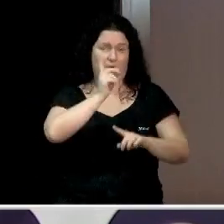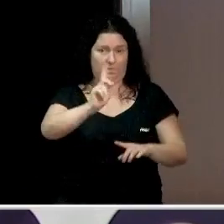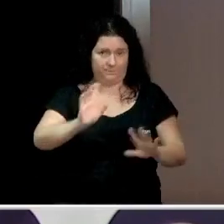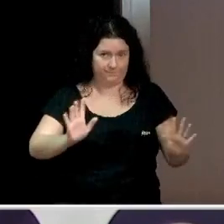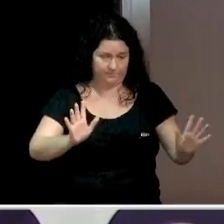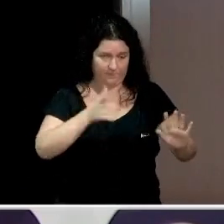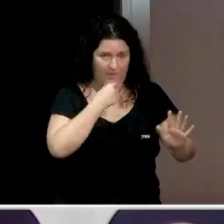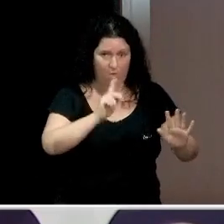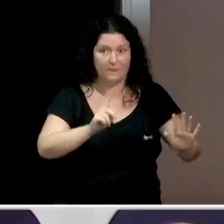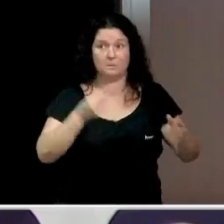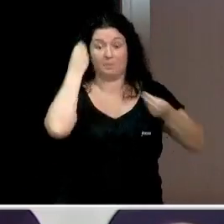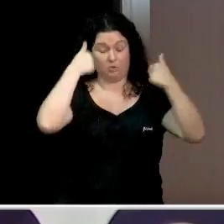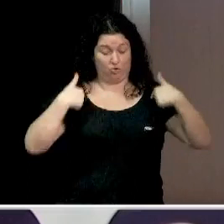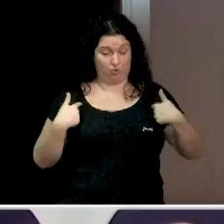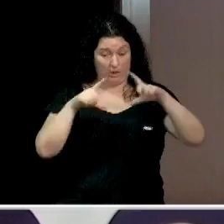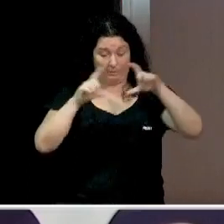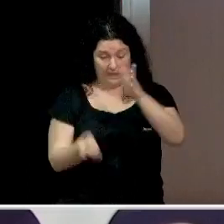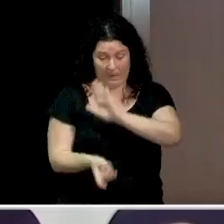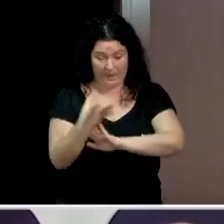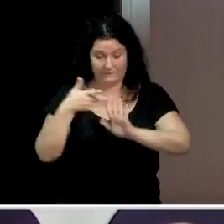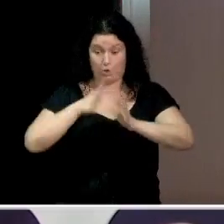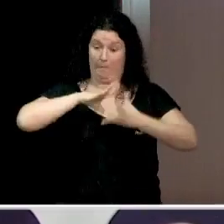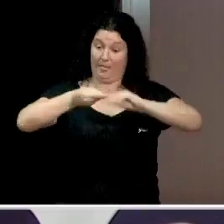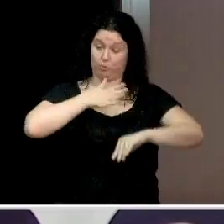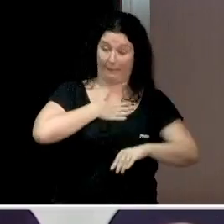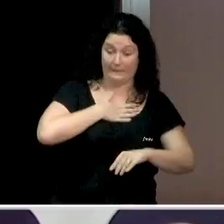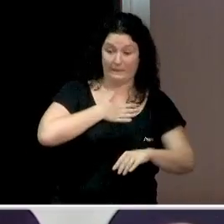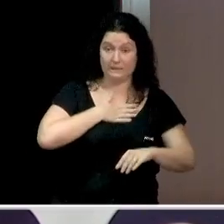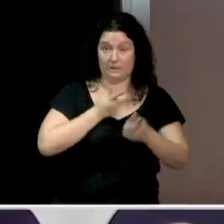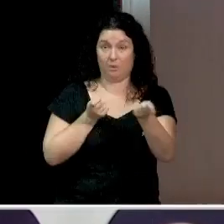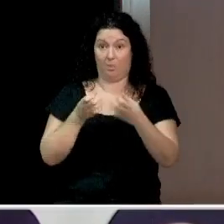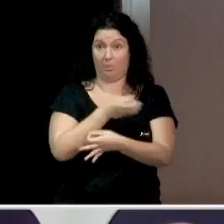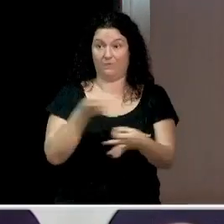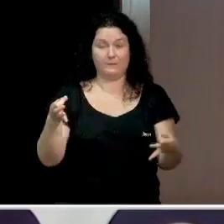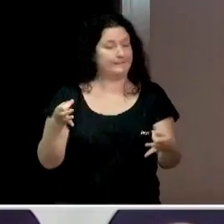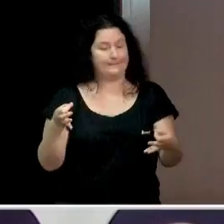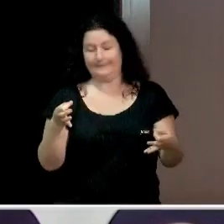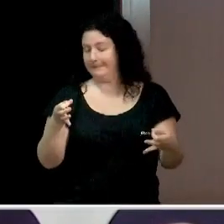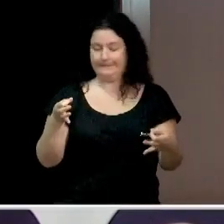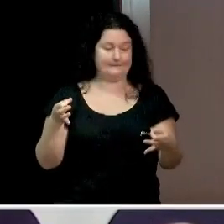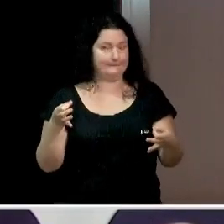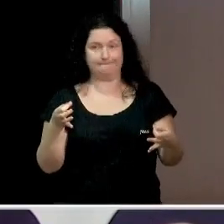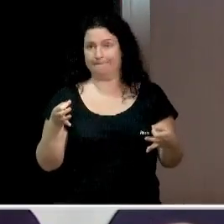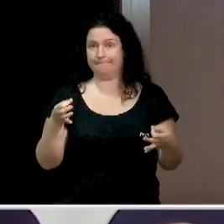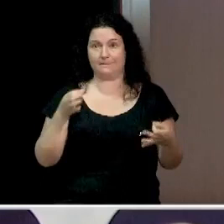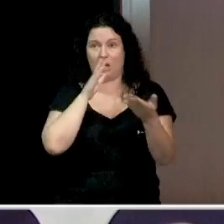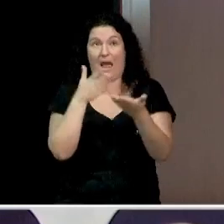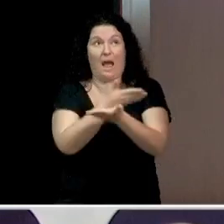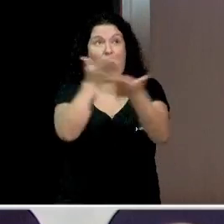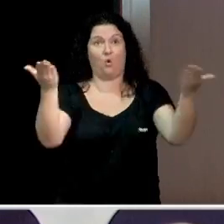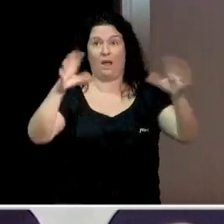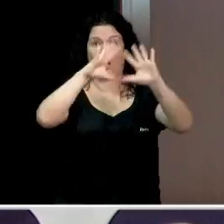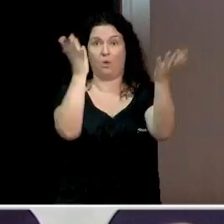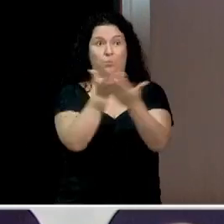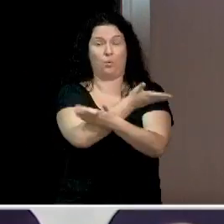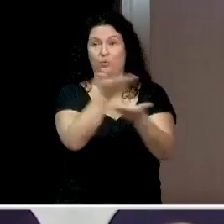propio proceso te permite ese diseño universal ab inicio, lamentablemente los productos que el mercado oferta en este